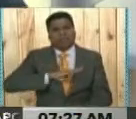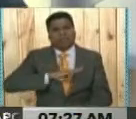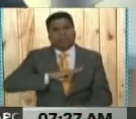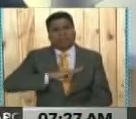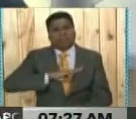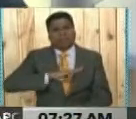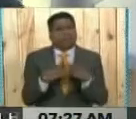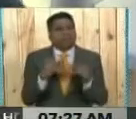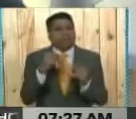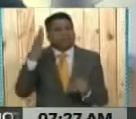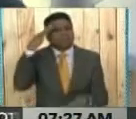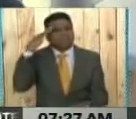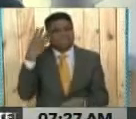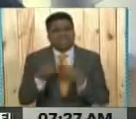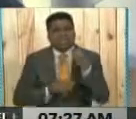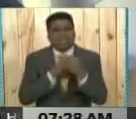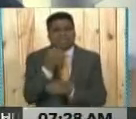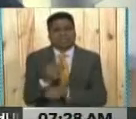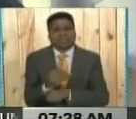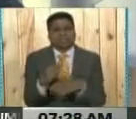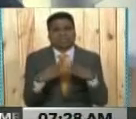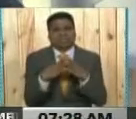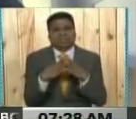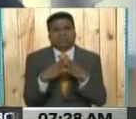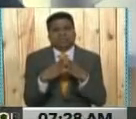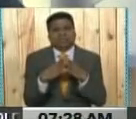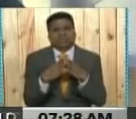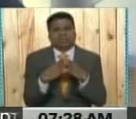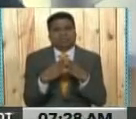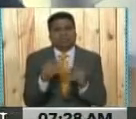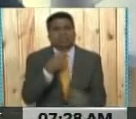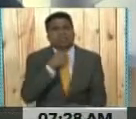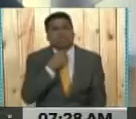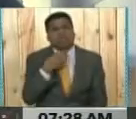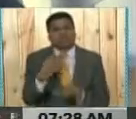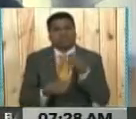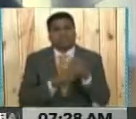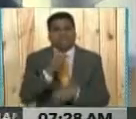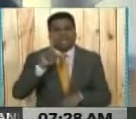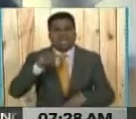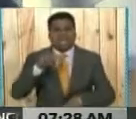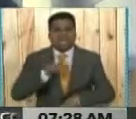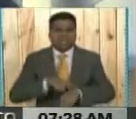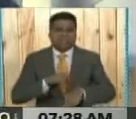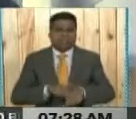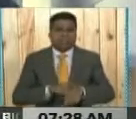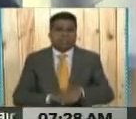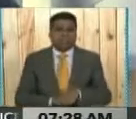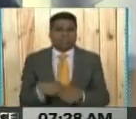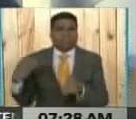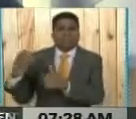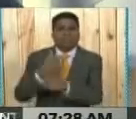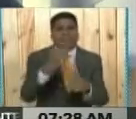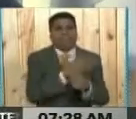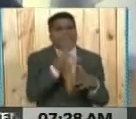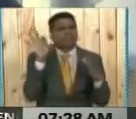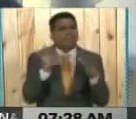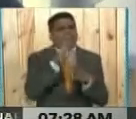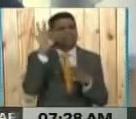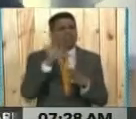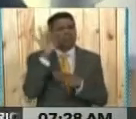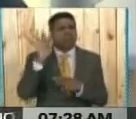sabe hacer nuestro pueblo y todo lo que gusta hacer nuestro pueblo en estos momentos donde se alcanza niveles de espiritualidad